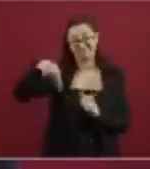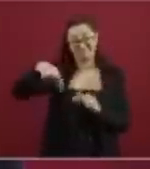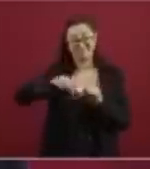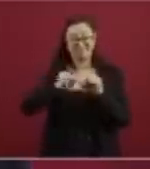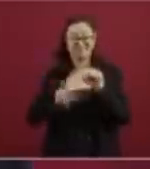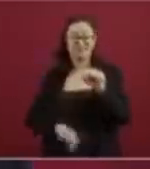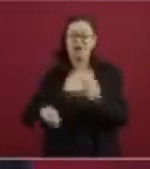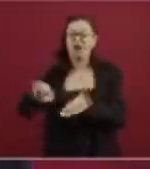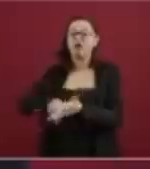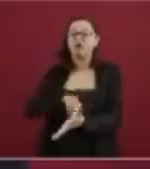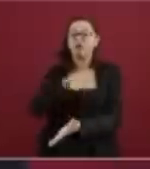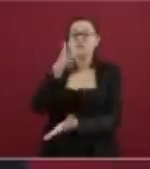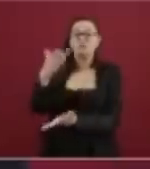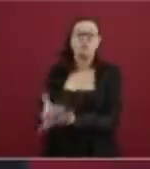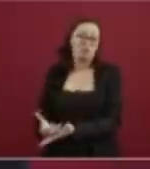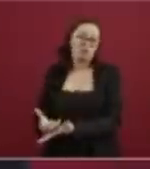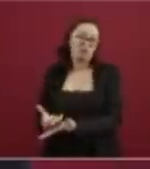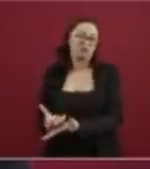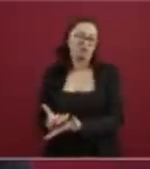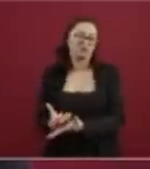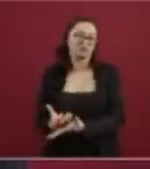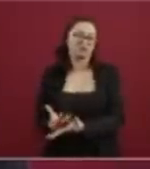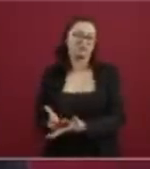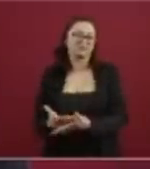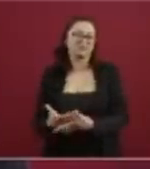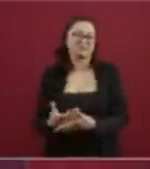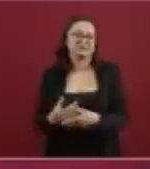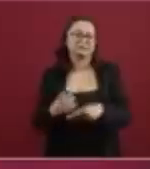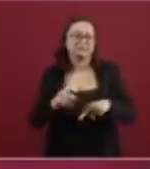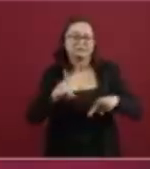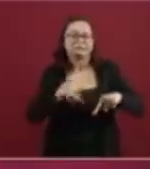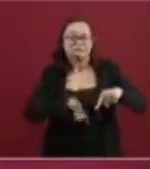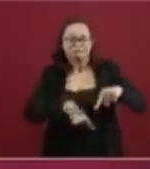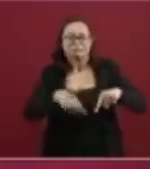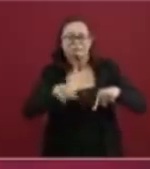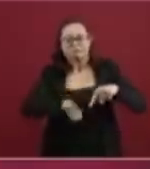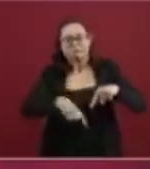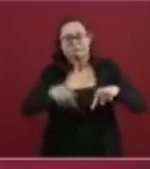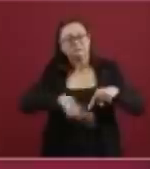Y no es fácil. A veces da hasta pena,